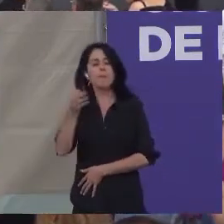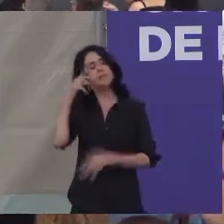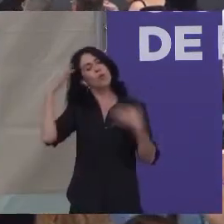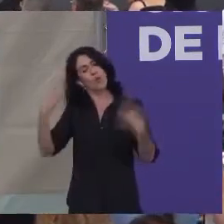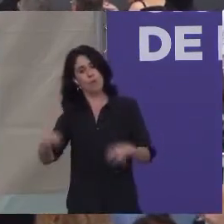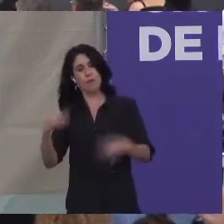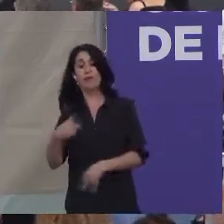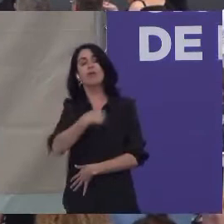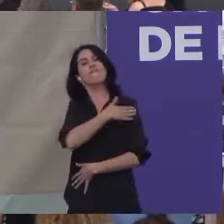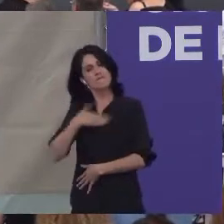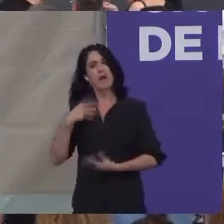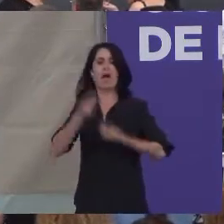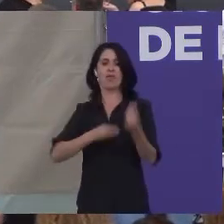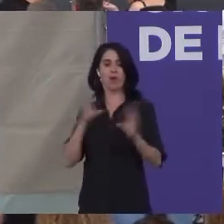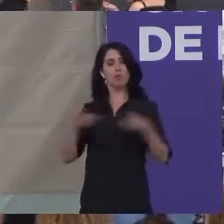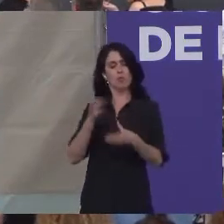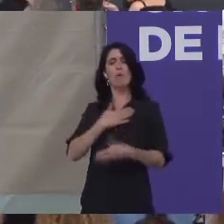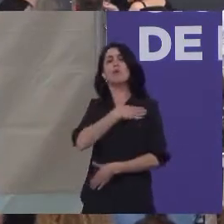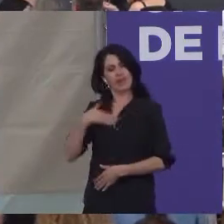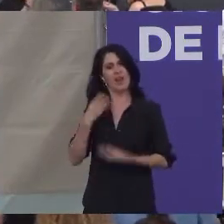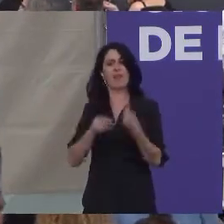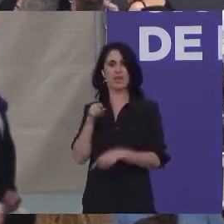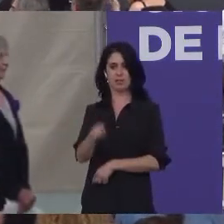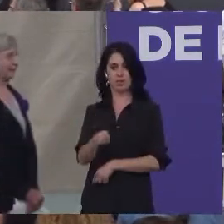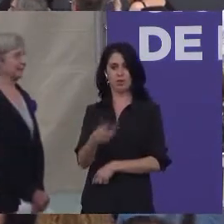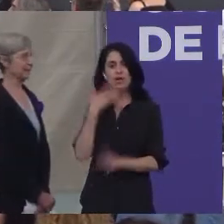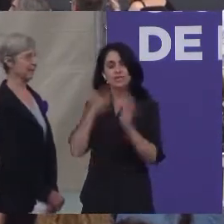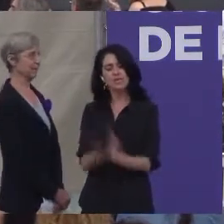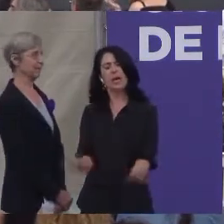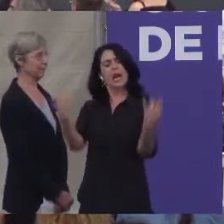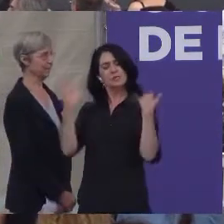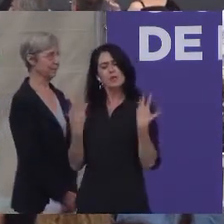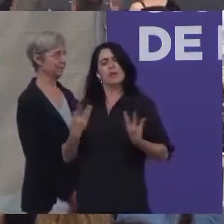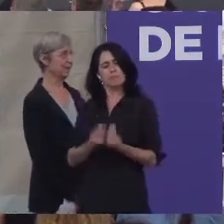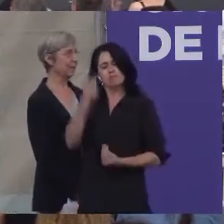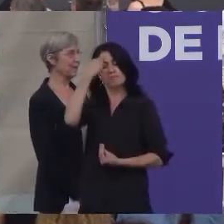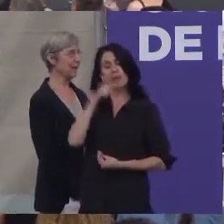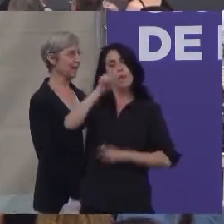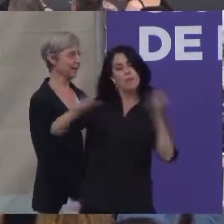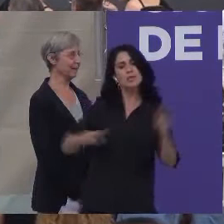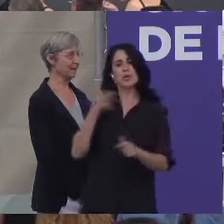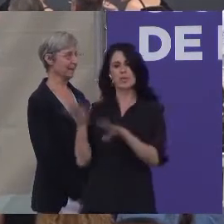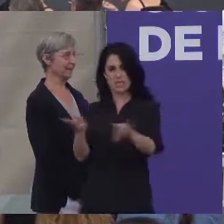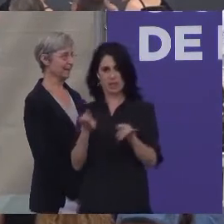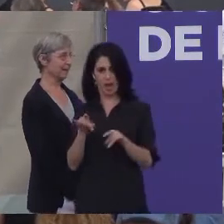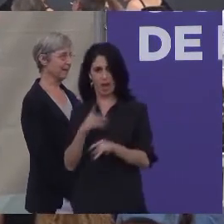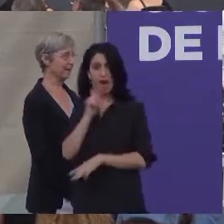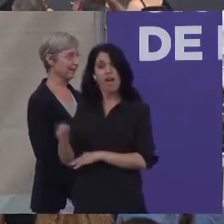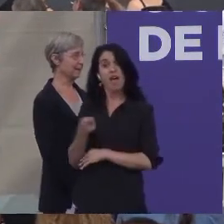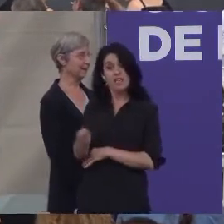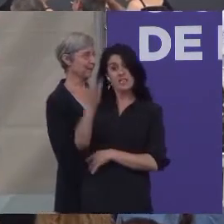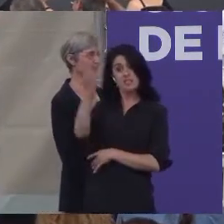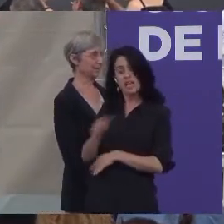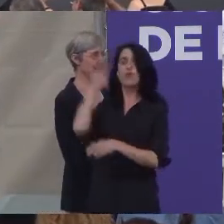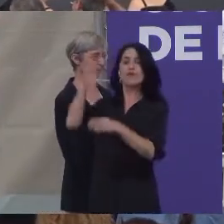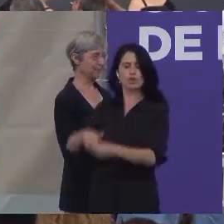una marea per aprofundir el canvi, per responsabilitat amb la nostra terra i amb la nostra gent. Voteu Antonio Estany i